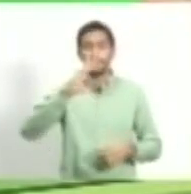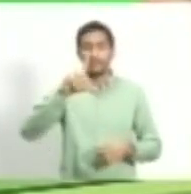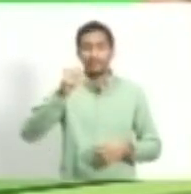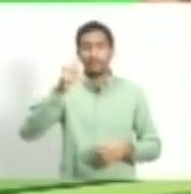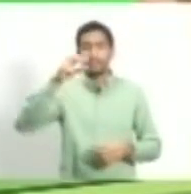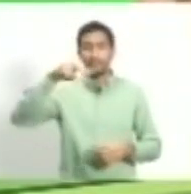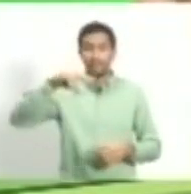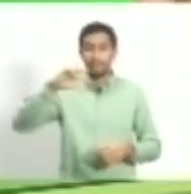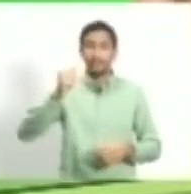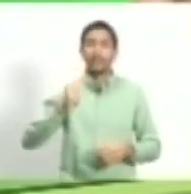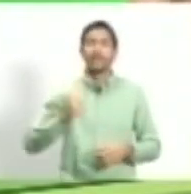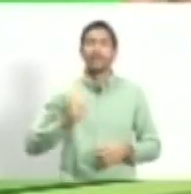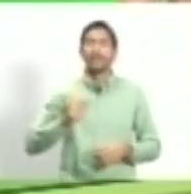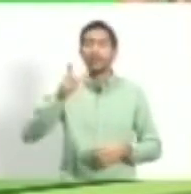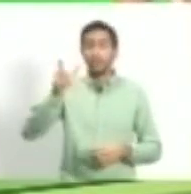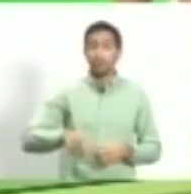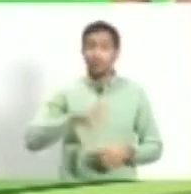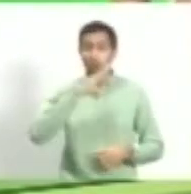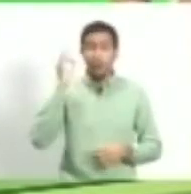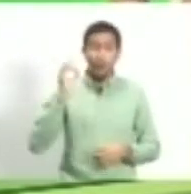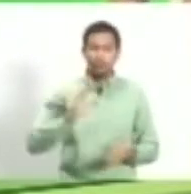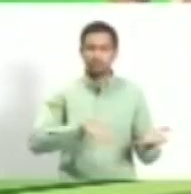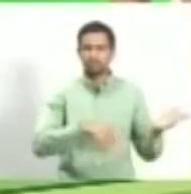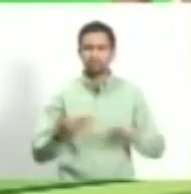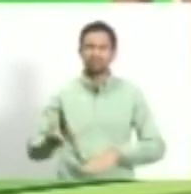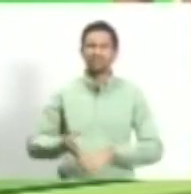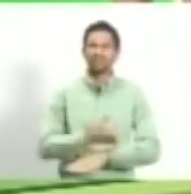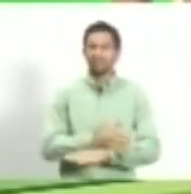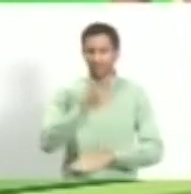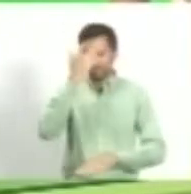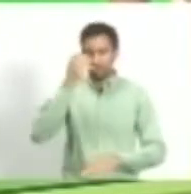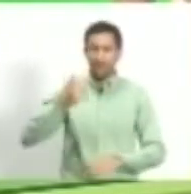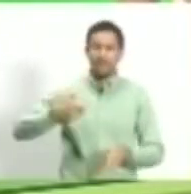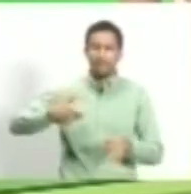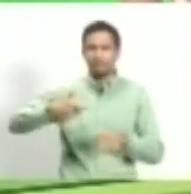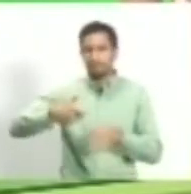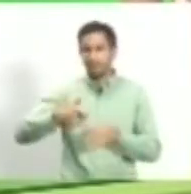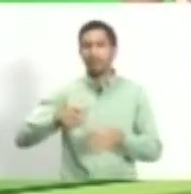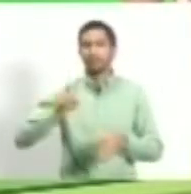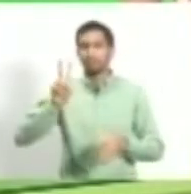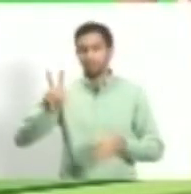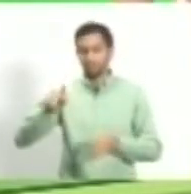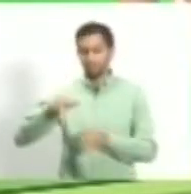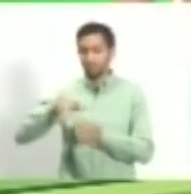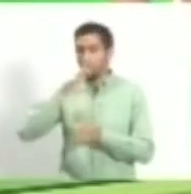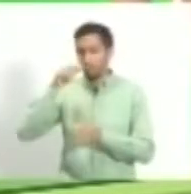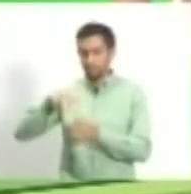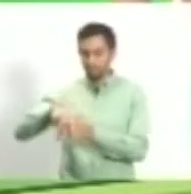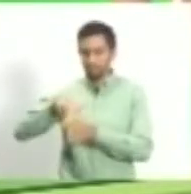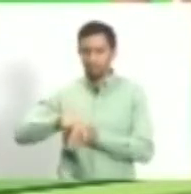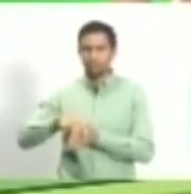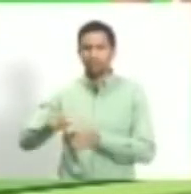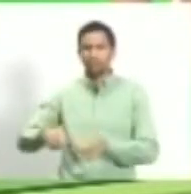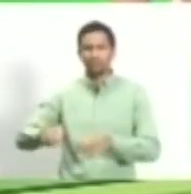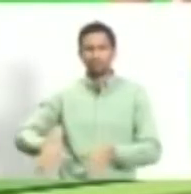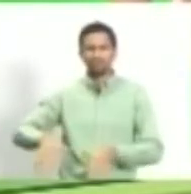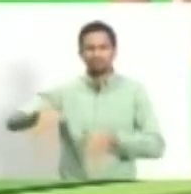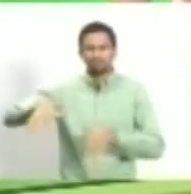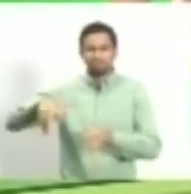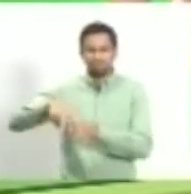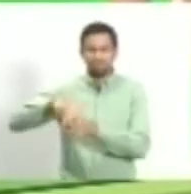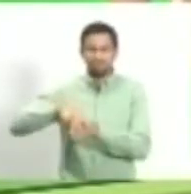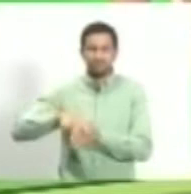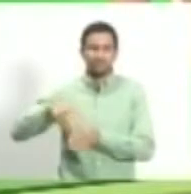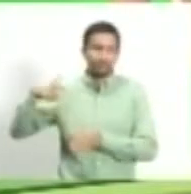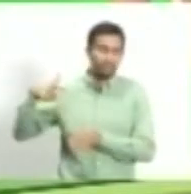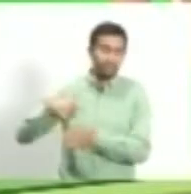hombre a causa de varios disparos. Según testigos, dos hombres a bordo de una motocicleta de alto cilindraje lo